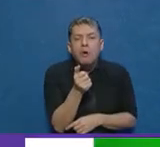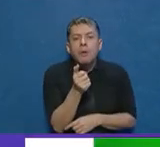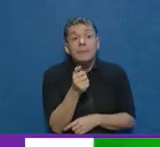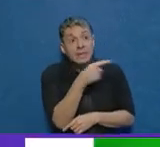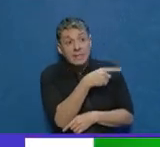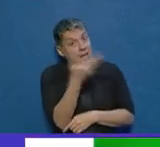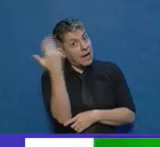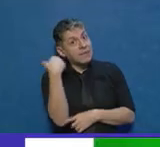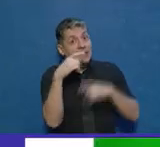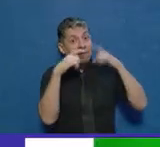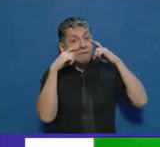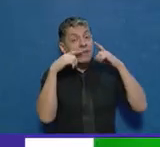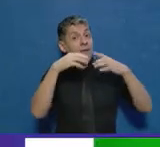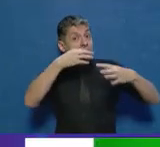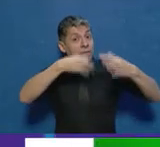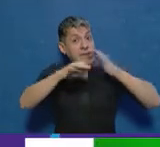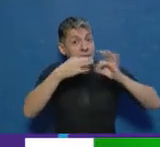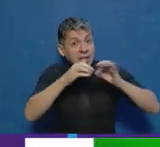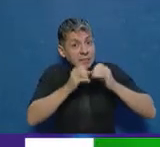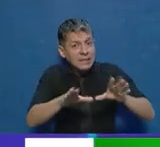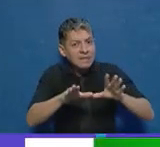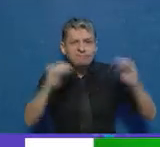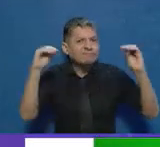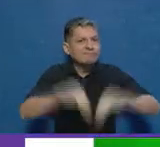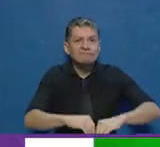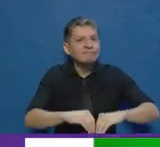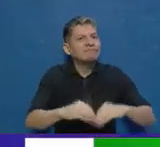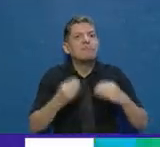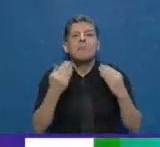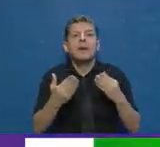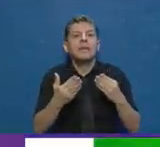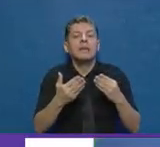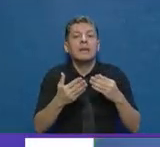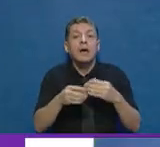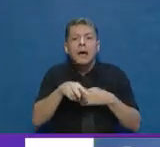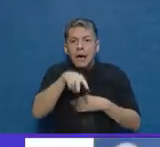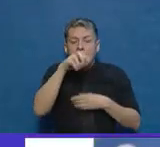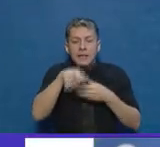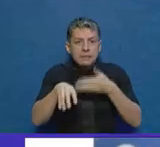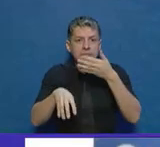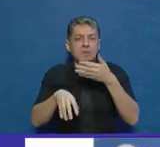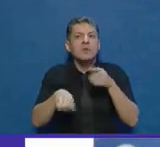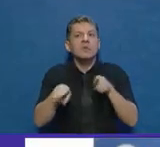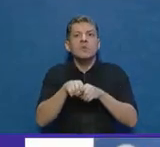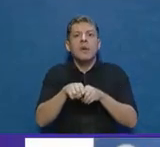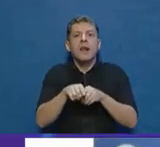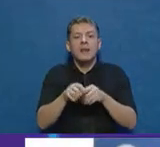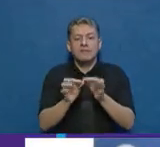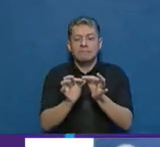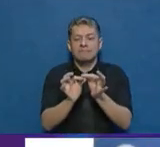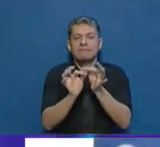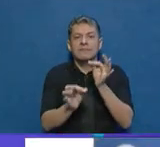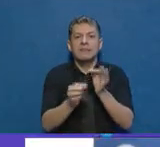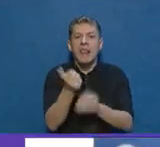a la venta, fue un fracaso en el sentido que lo único que hace es disminuir la entrada de aire. Es como respirar a través de una lapicera, del orificio de una